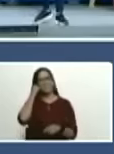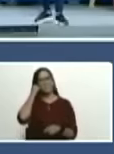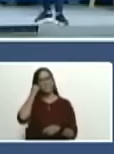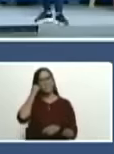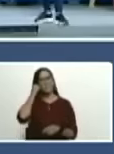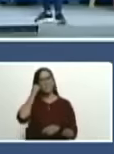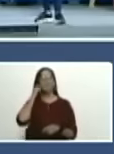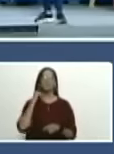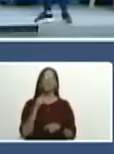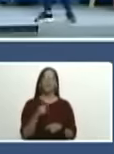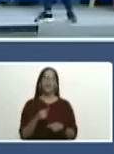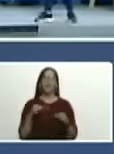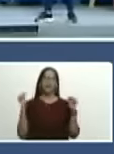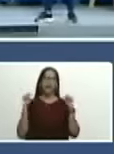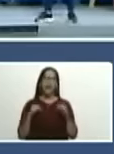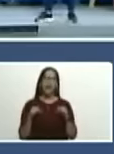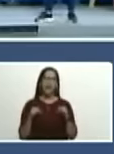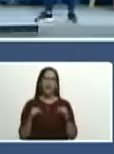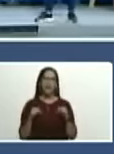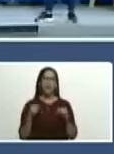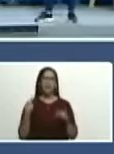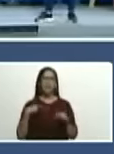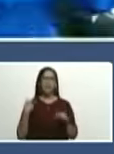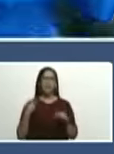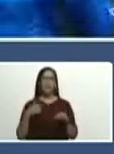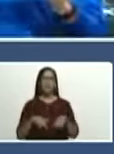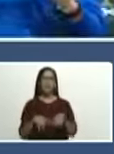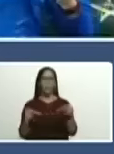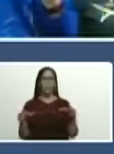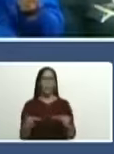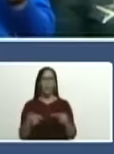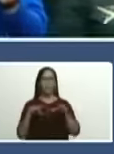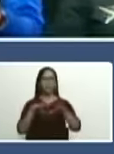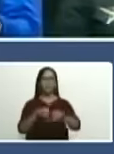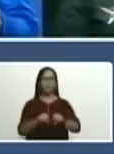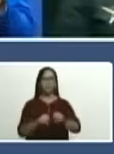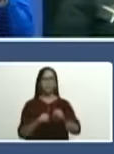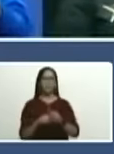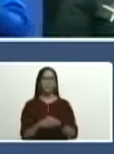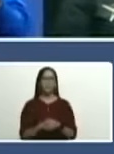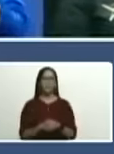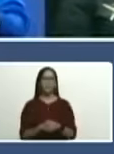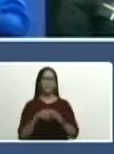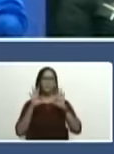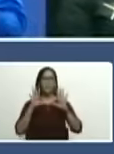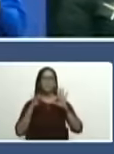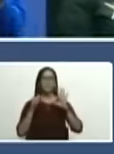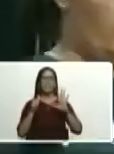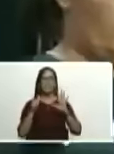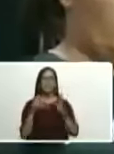Bien, mire, bueno, aquí tenemos un área de cobertura de